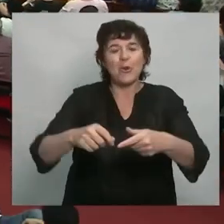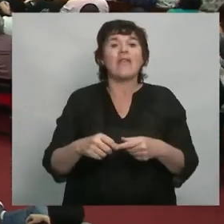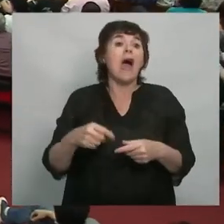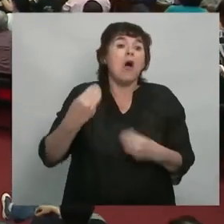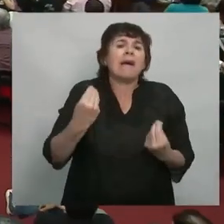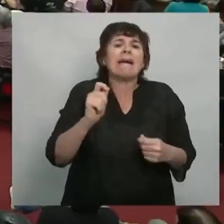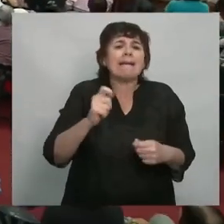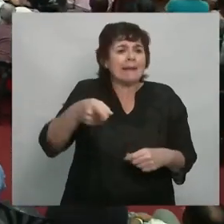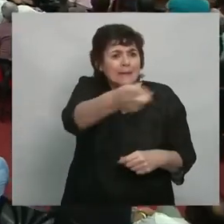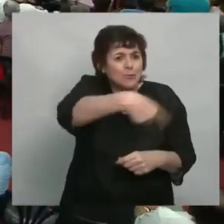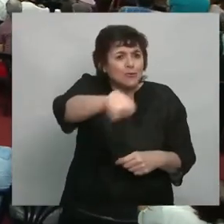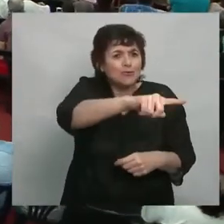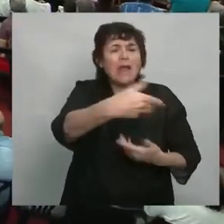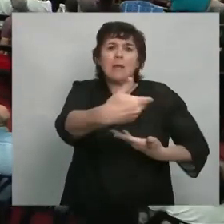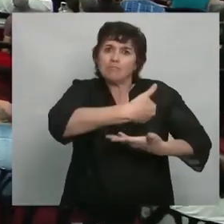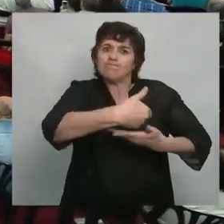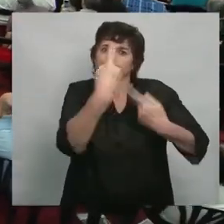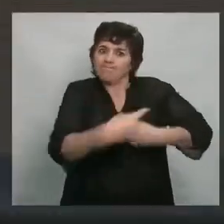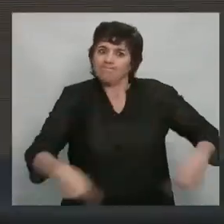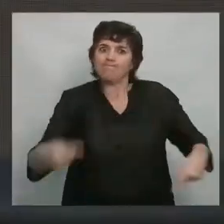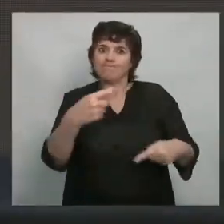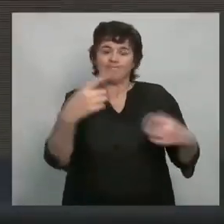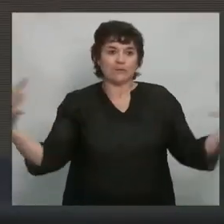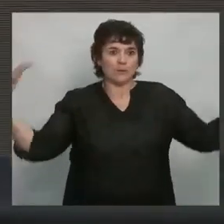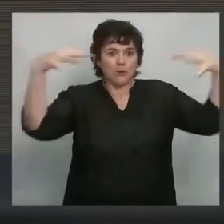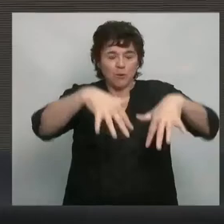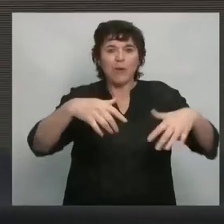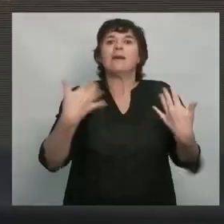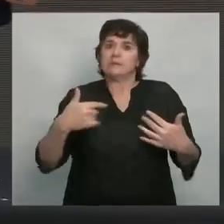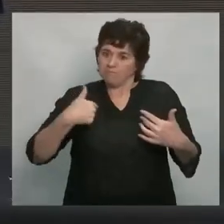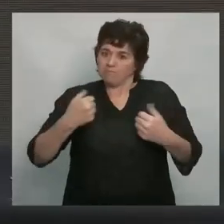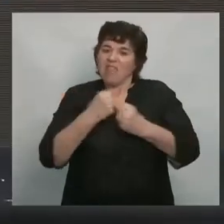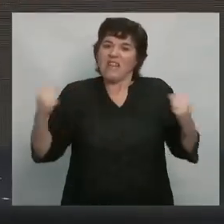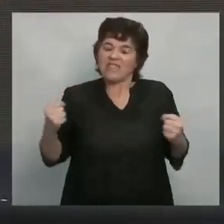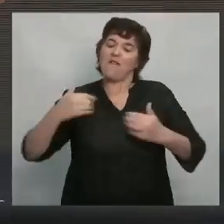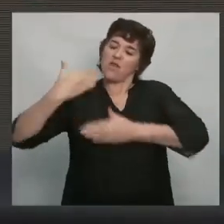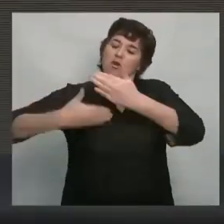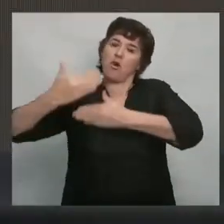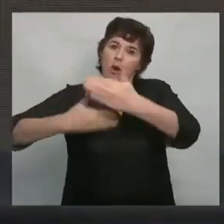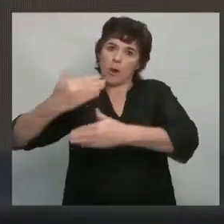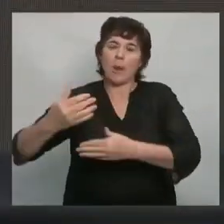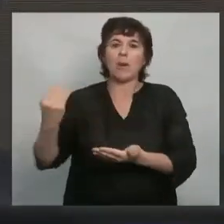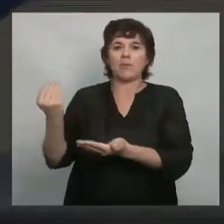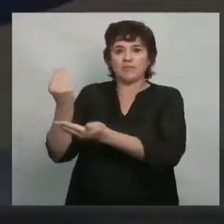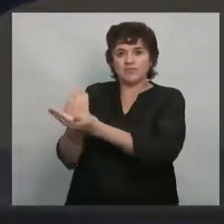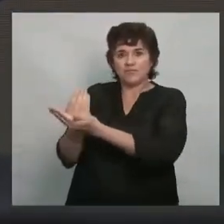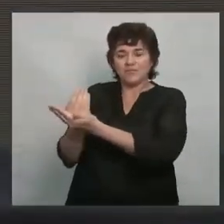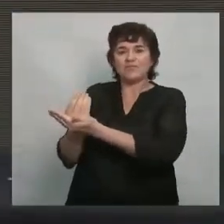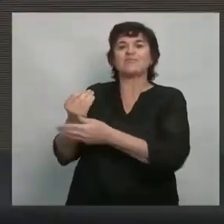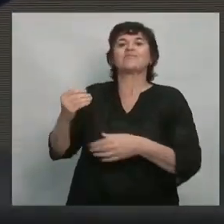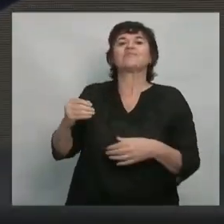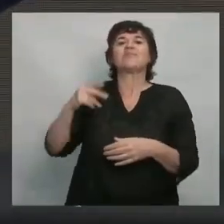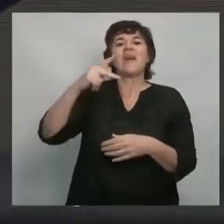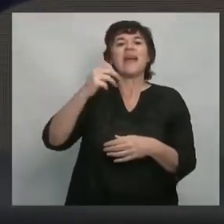ustedes estando presentes en este espacio. Esa compañera es Karina Batiani, la nueva